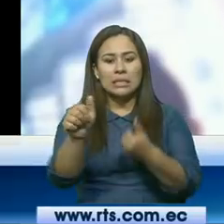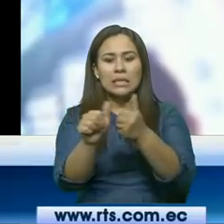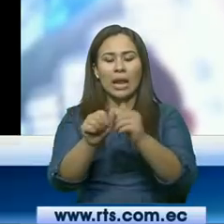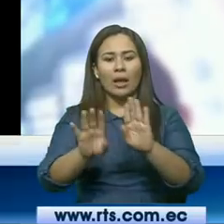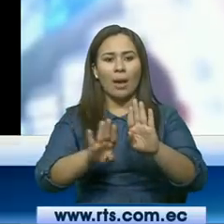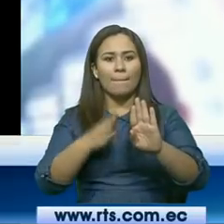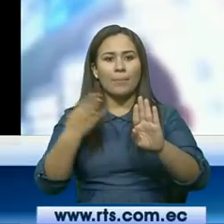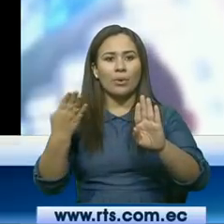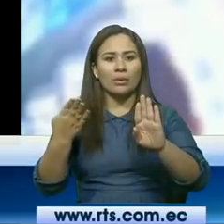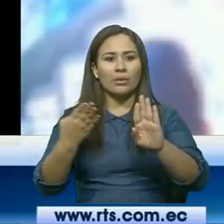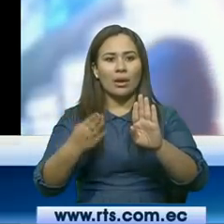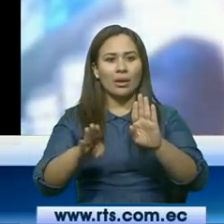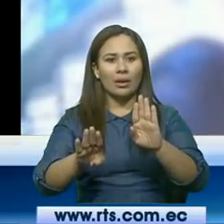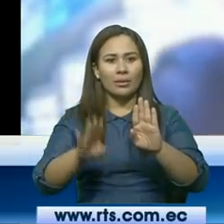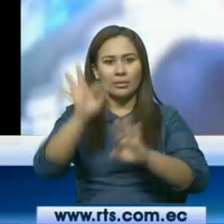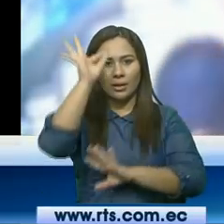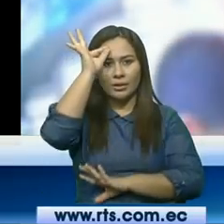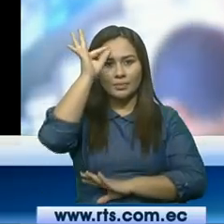centro